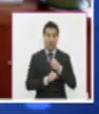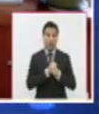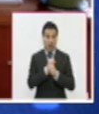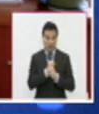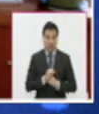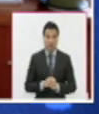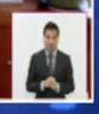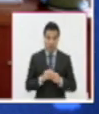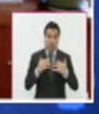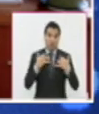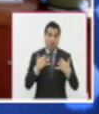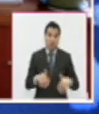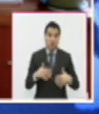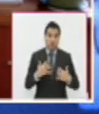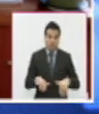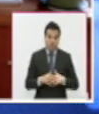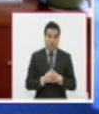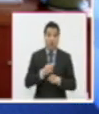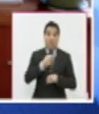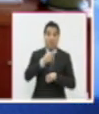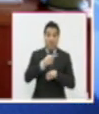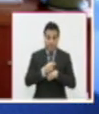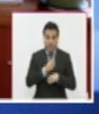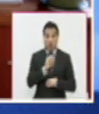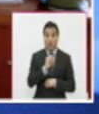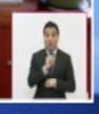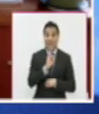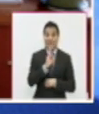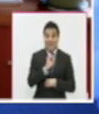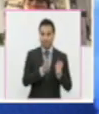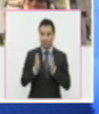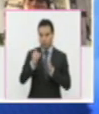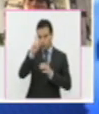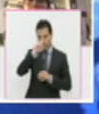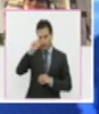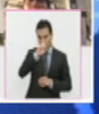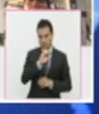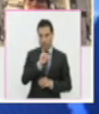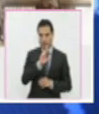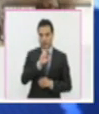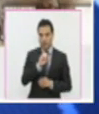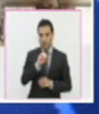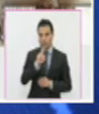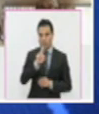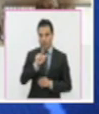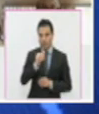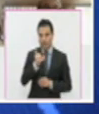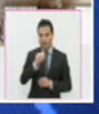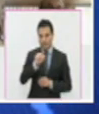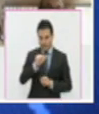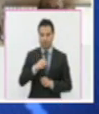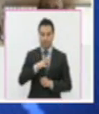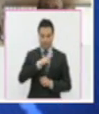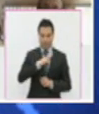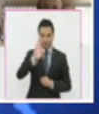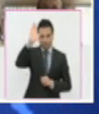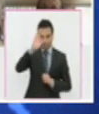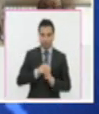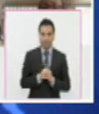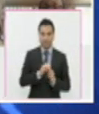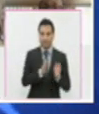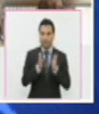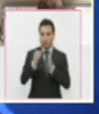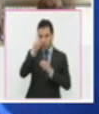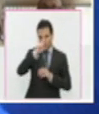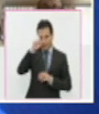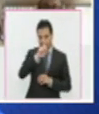el presidente de la República dejó de tener el control de la Cámara de Diputados, allá por 1997. También fue